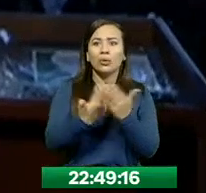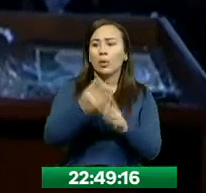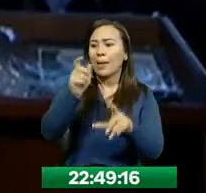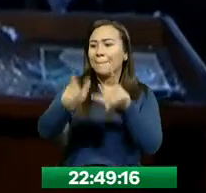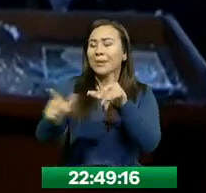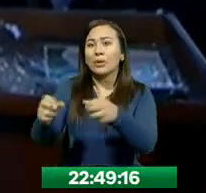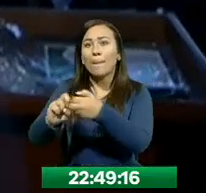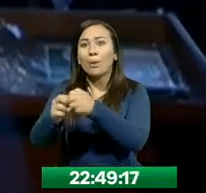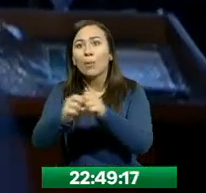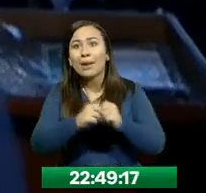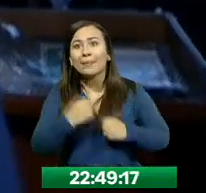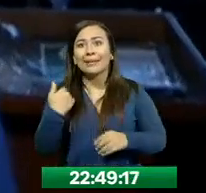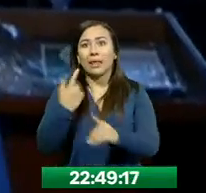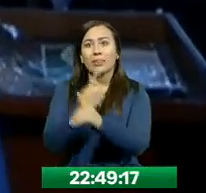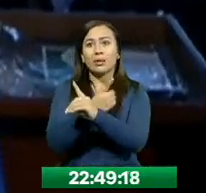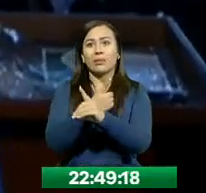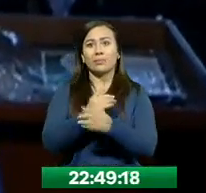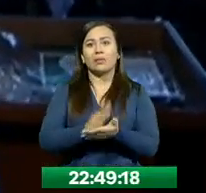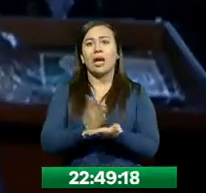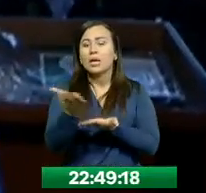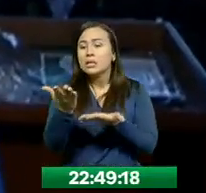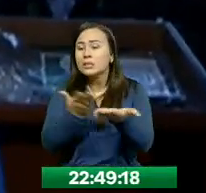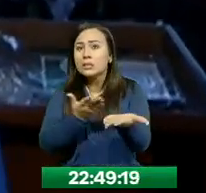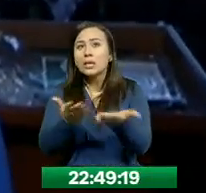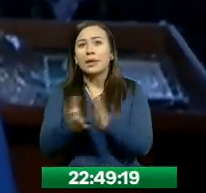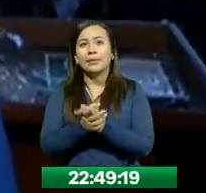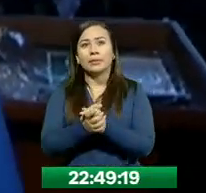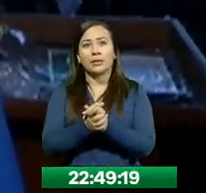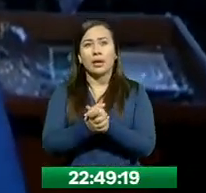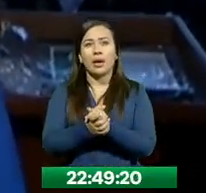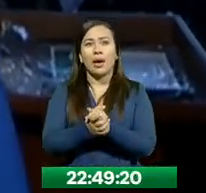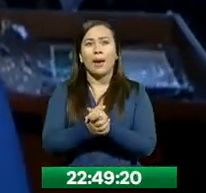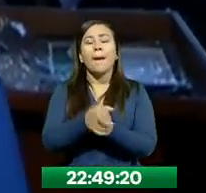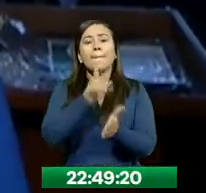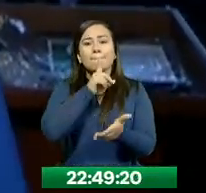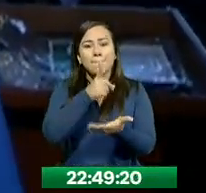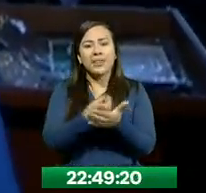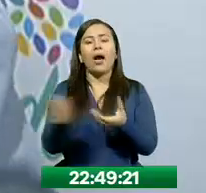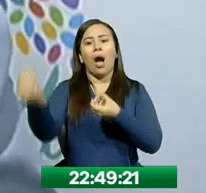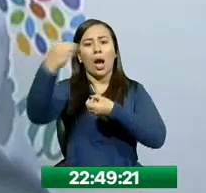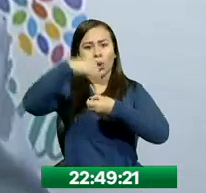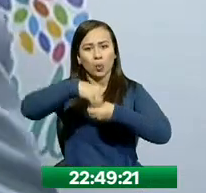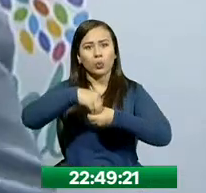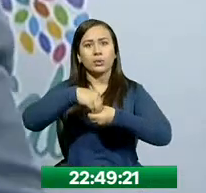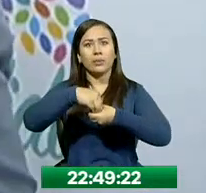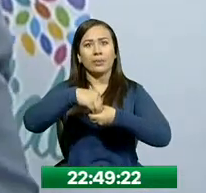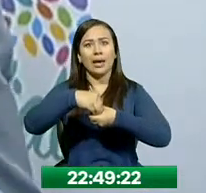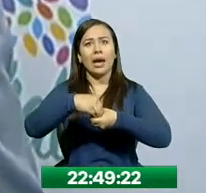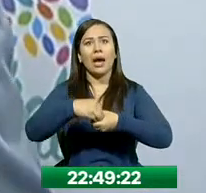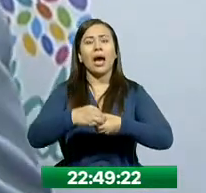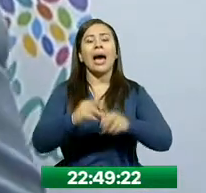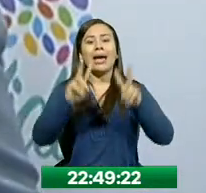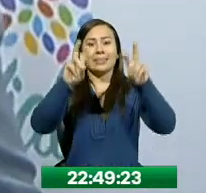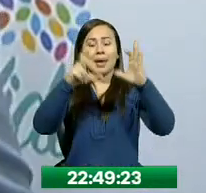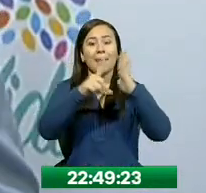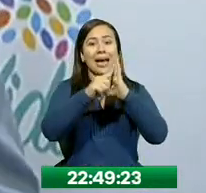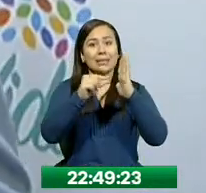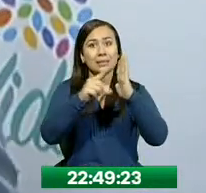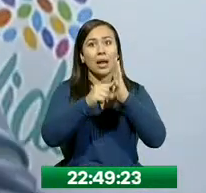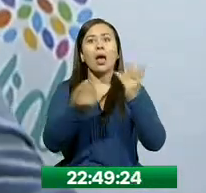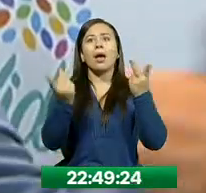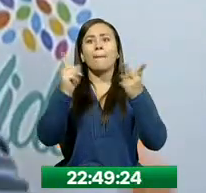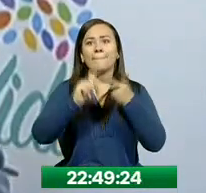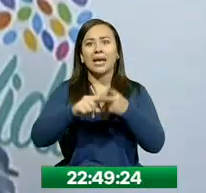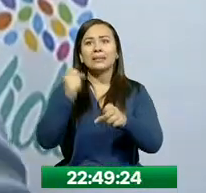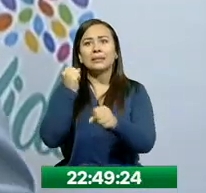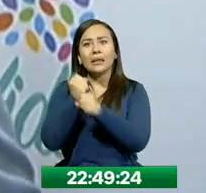cada una de las discapacidades, de servir de una manera verdaderamente inclusiva. No solamente en materia tributaria, sino también en materia laboral,